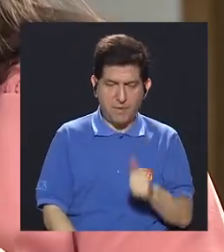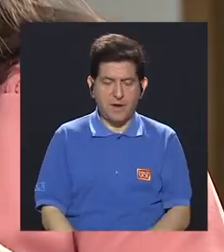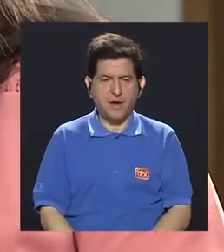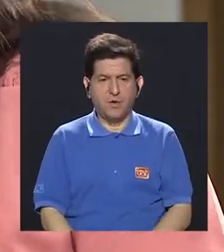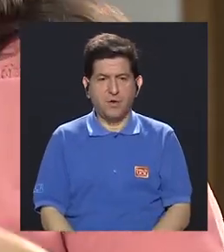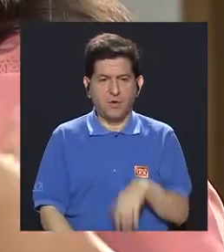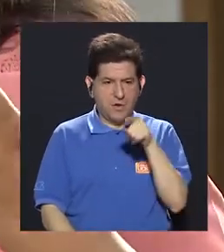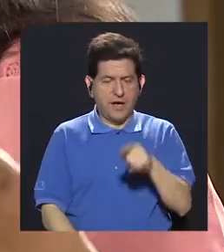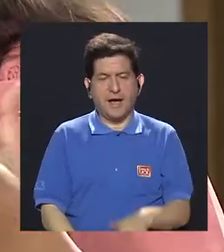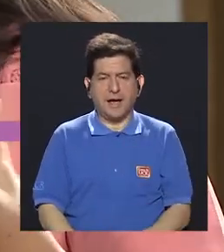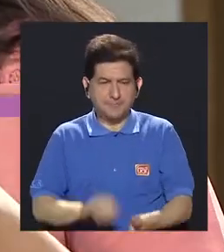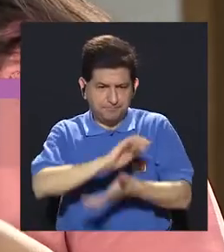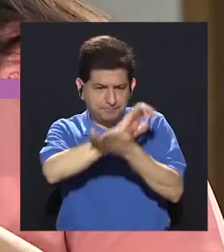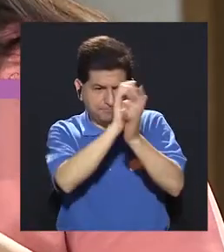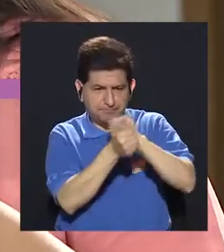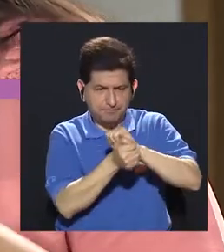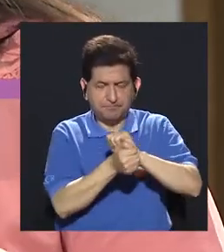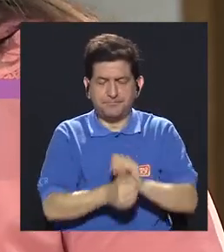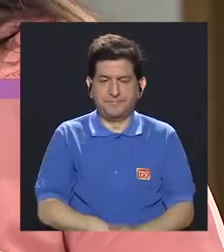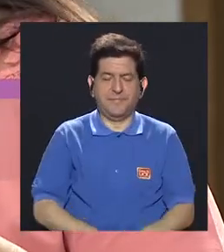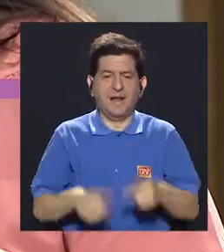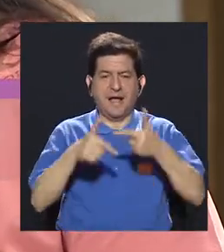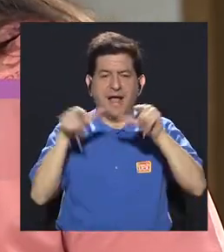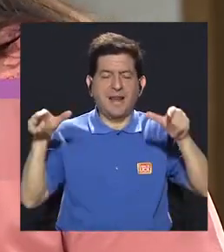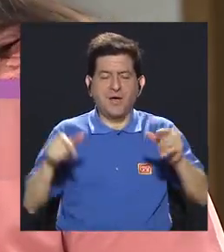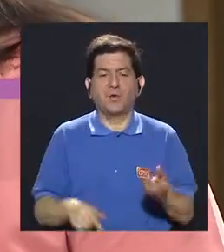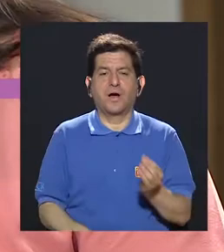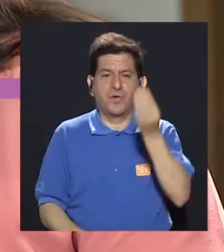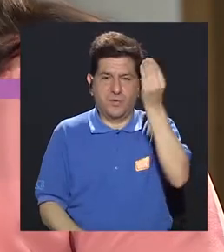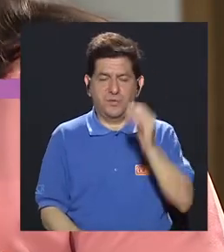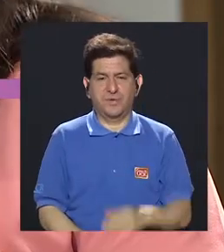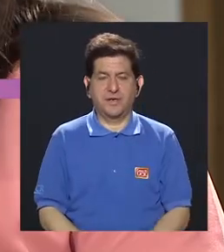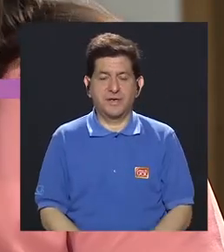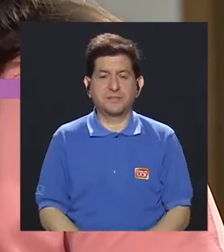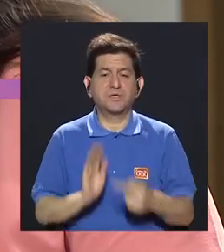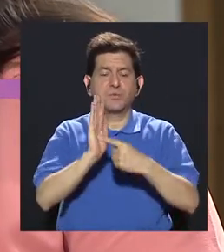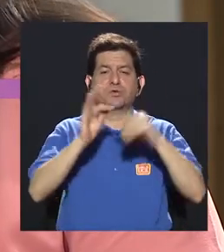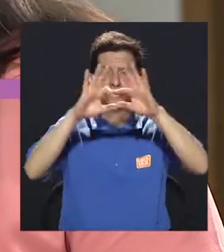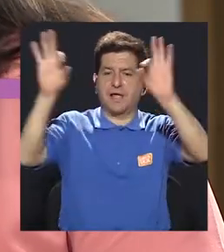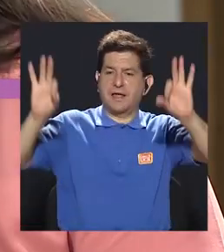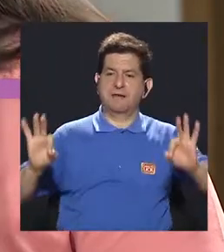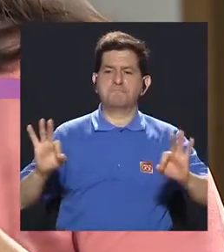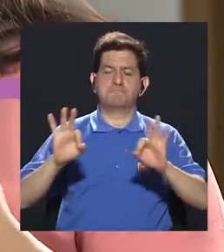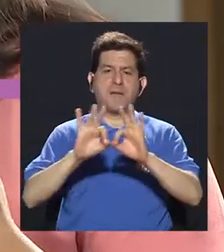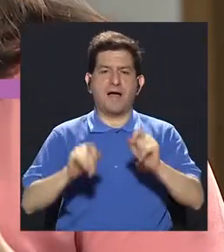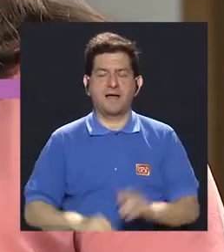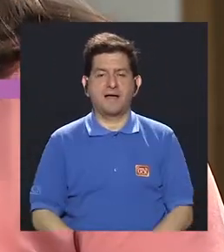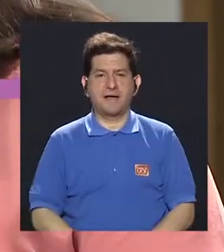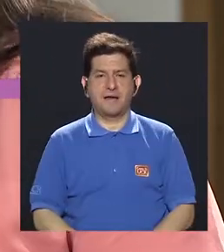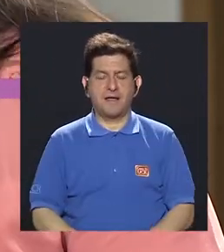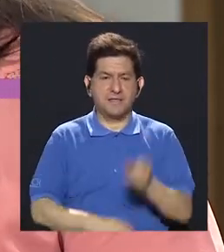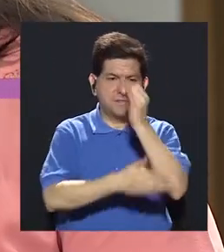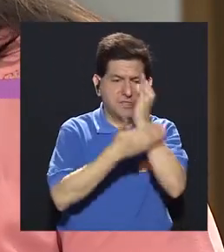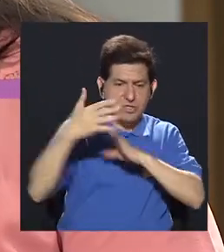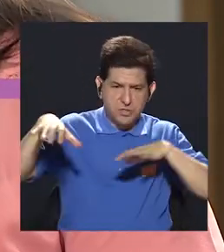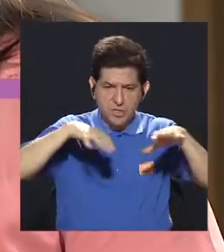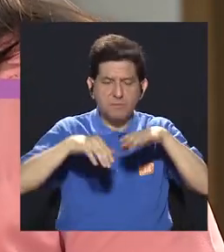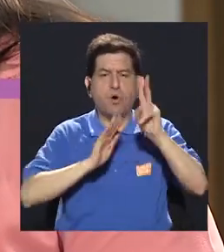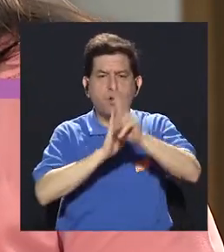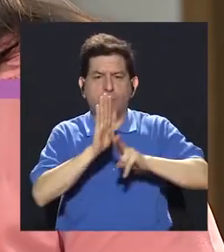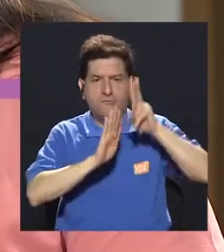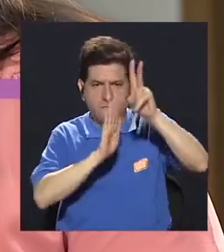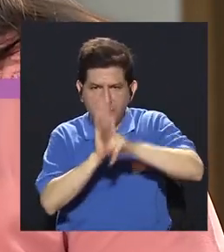y traducirlo al lenguaje adolescente, digamos. Les presentamos imágenes, les presentamos